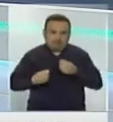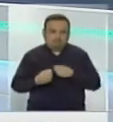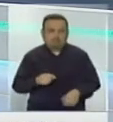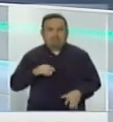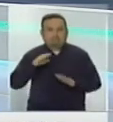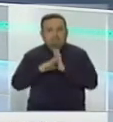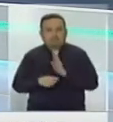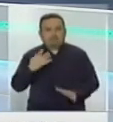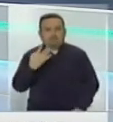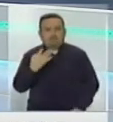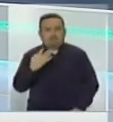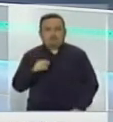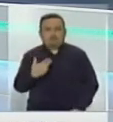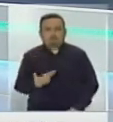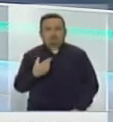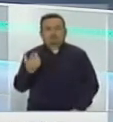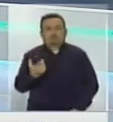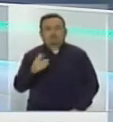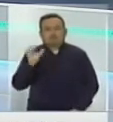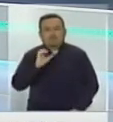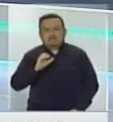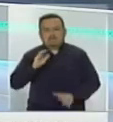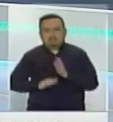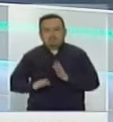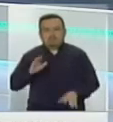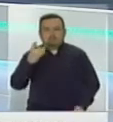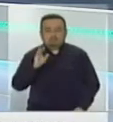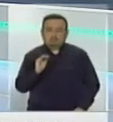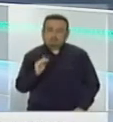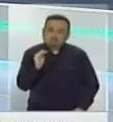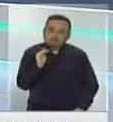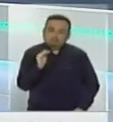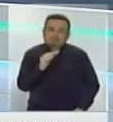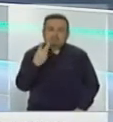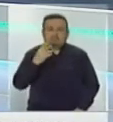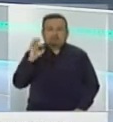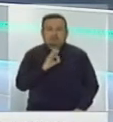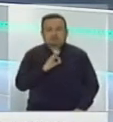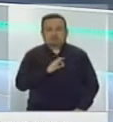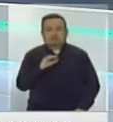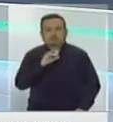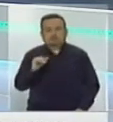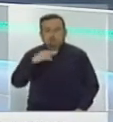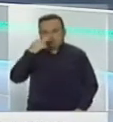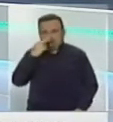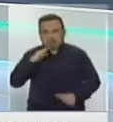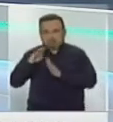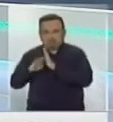comercio, caída de 4,8%, enero también cae, solo en febrero algo positivo, 3%, luego